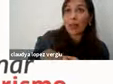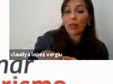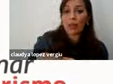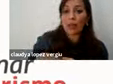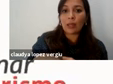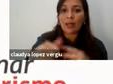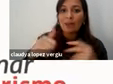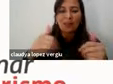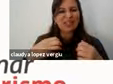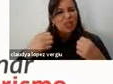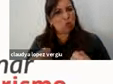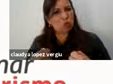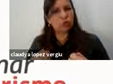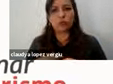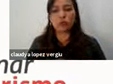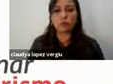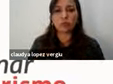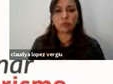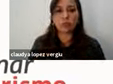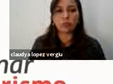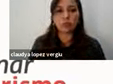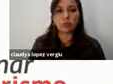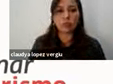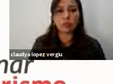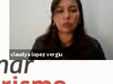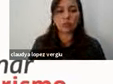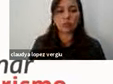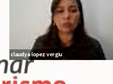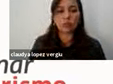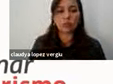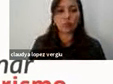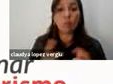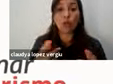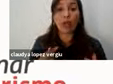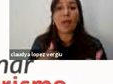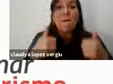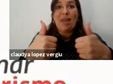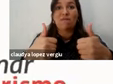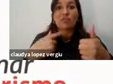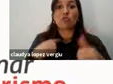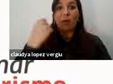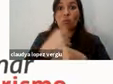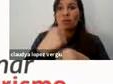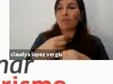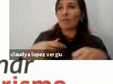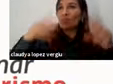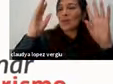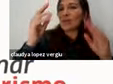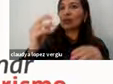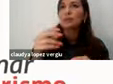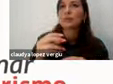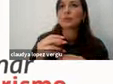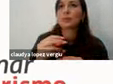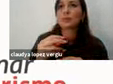con buena seguridad, porque es algo que nos beneficia a nosotras, porque